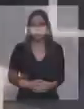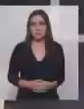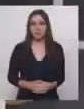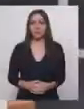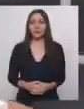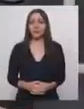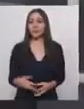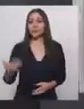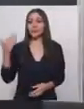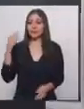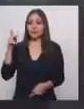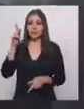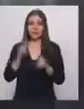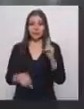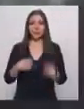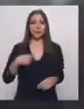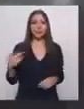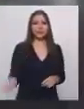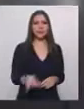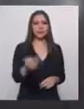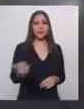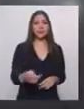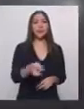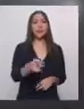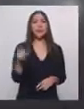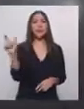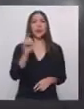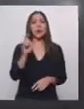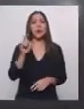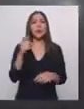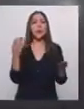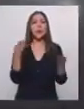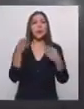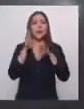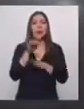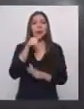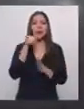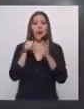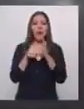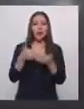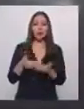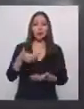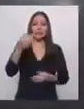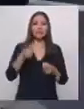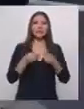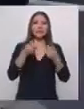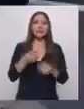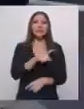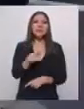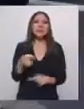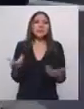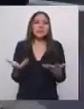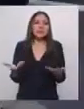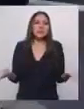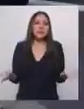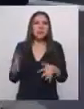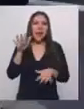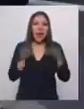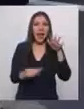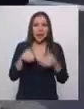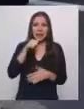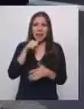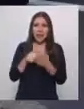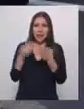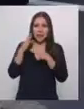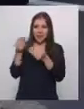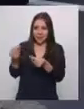Antes de irnos a la pausa, les preguntaba qué hacen cuando reciben su estado de cuenta, Ale, y la verdad es que no sabemos ni siquiera cómo interpretarlo, cómo leerlo.